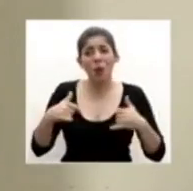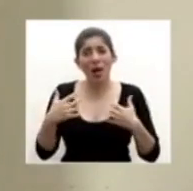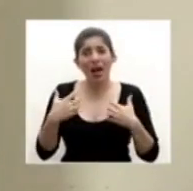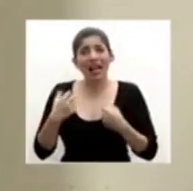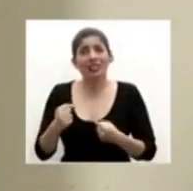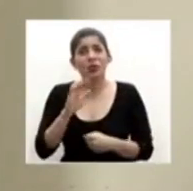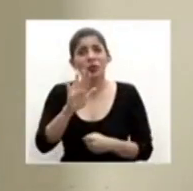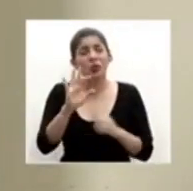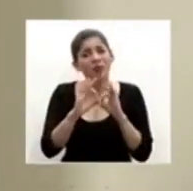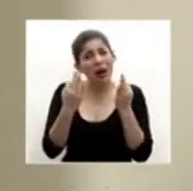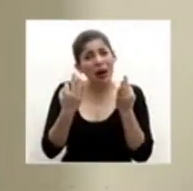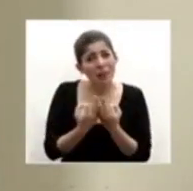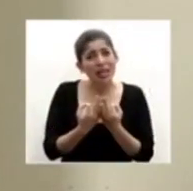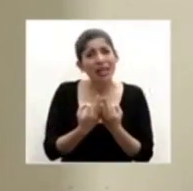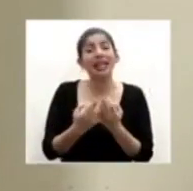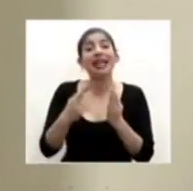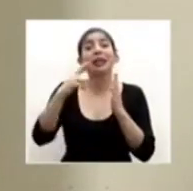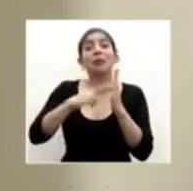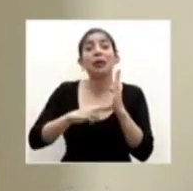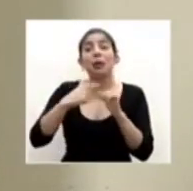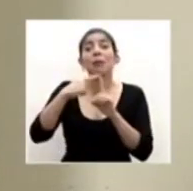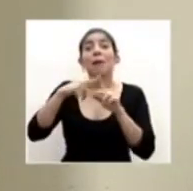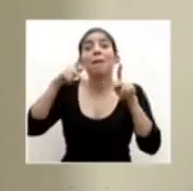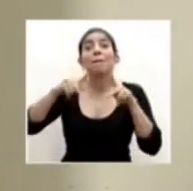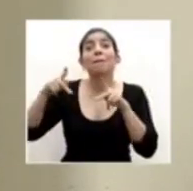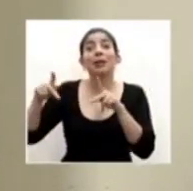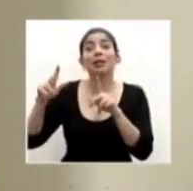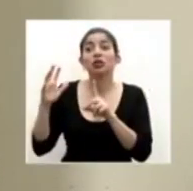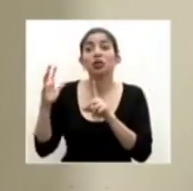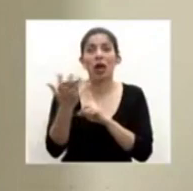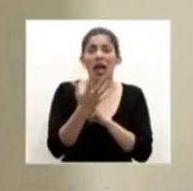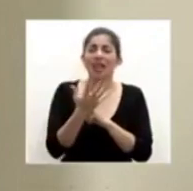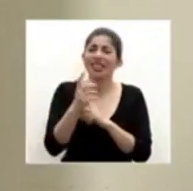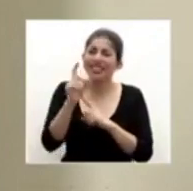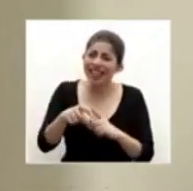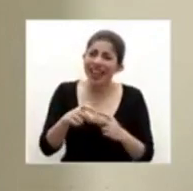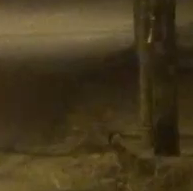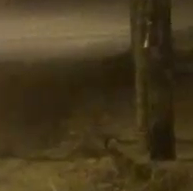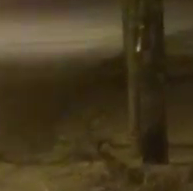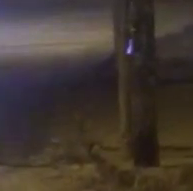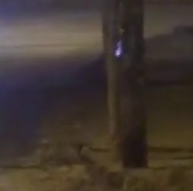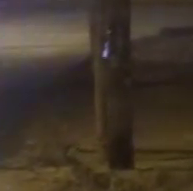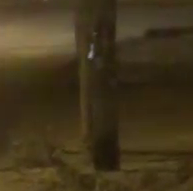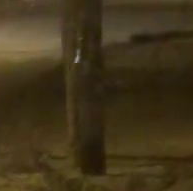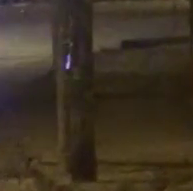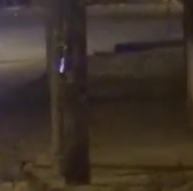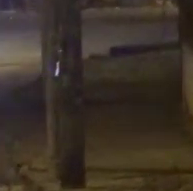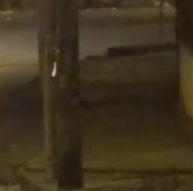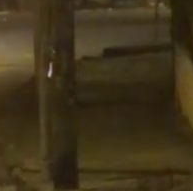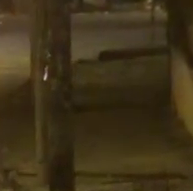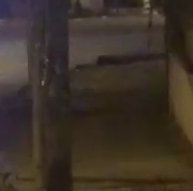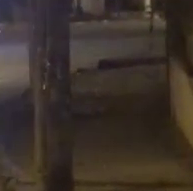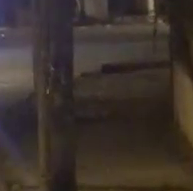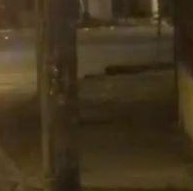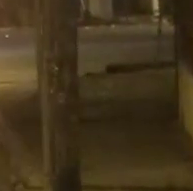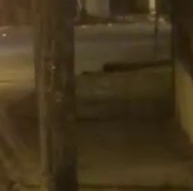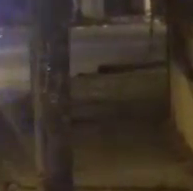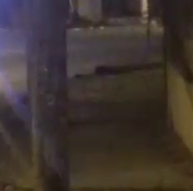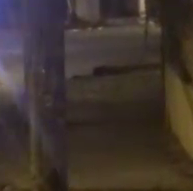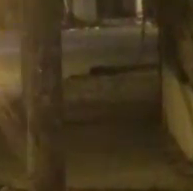de su familia y, repito, de las personas que lo rodean. Seamos responsables, por favor. En el tema de bares